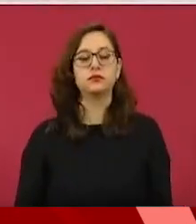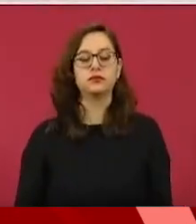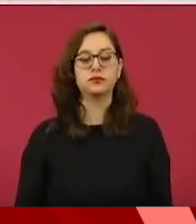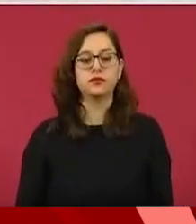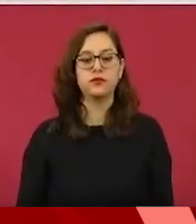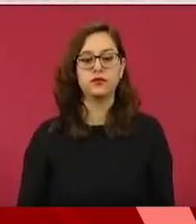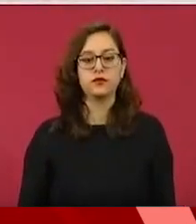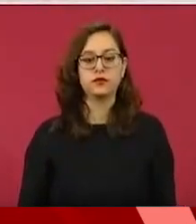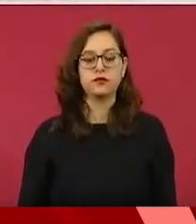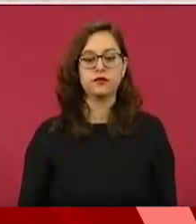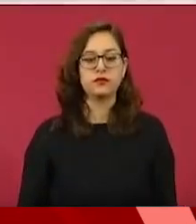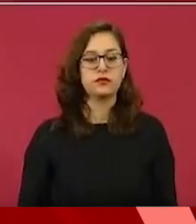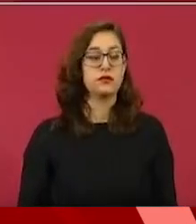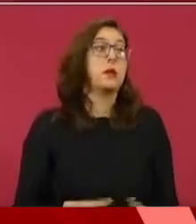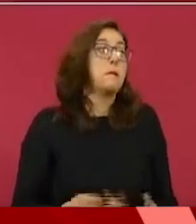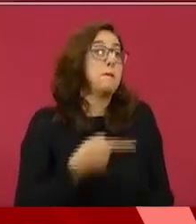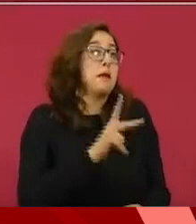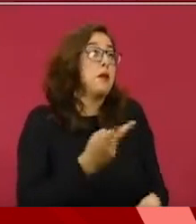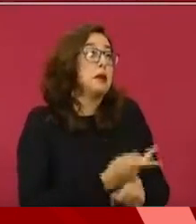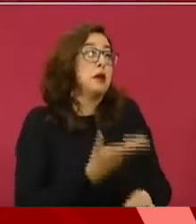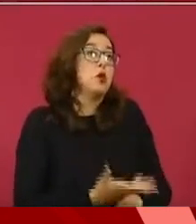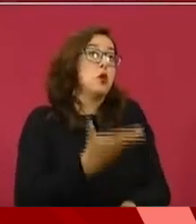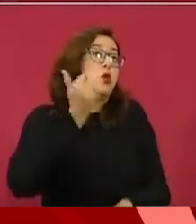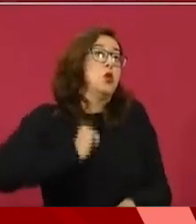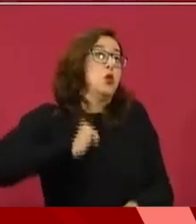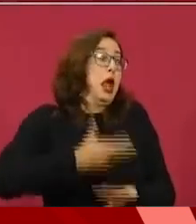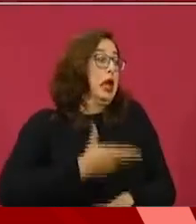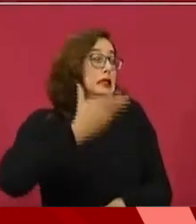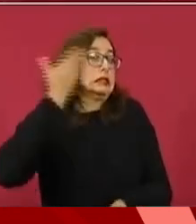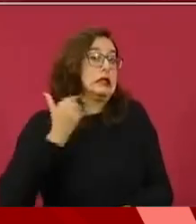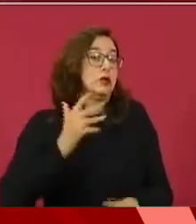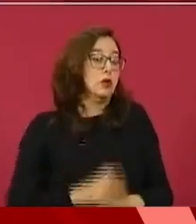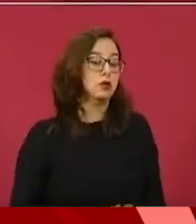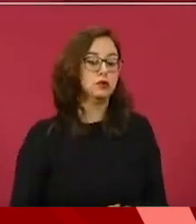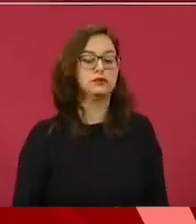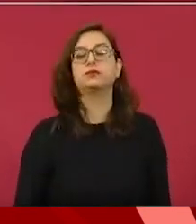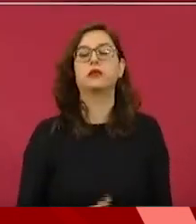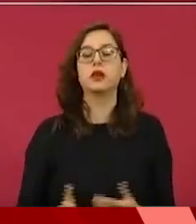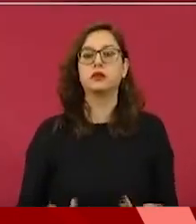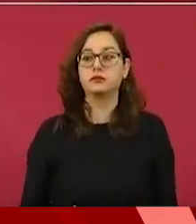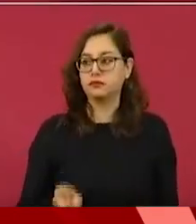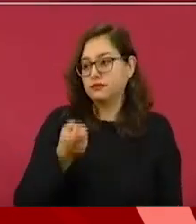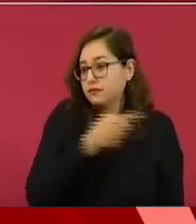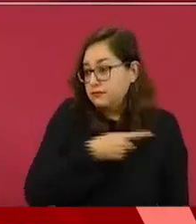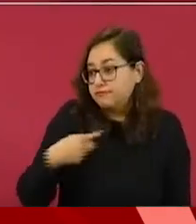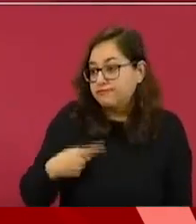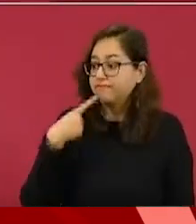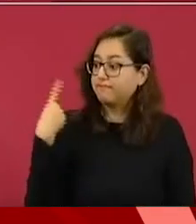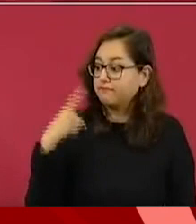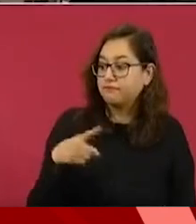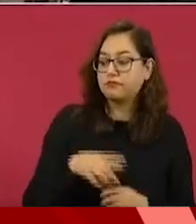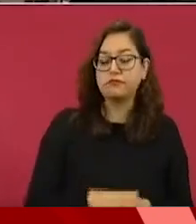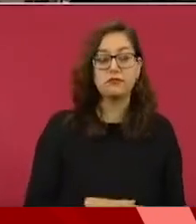Porque hace mucho. Eso es lo más conveniente, ¿no? Ahora, estos hechos ocurrieron ya hace